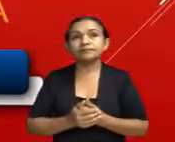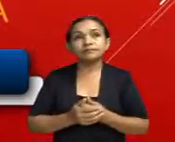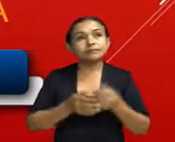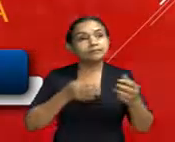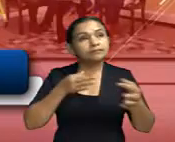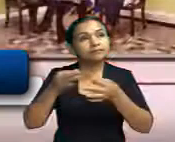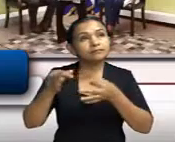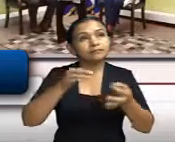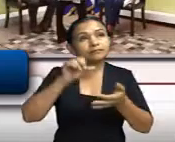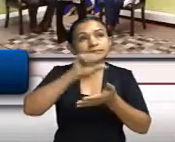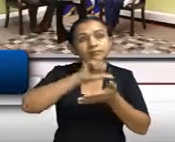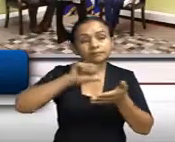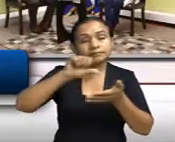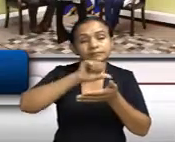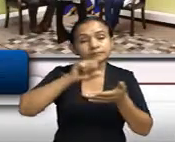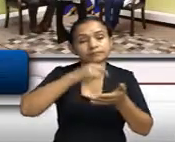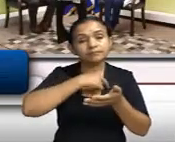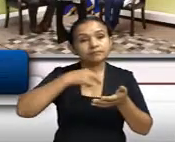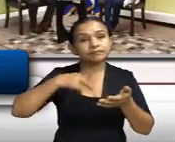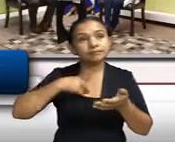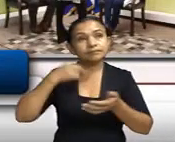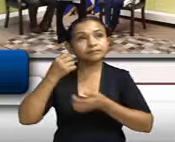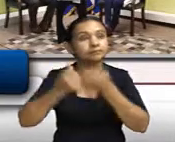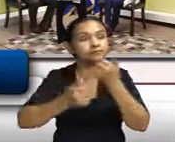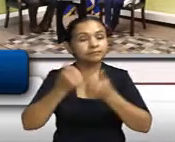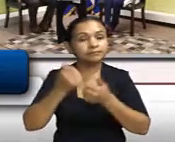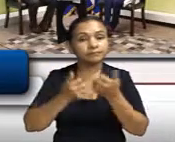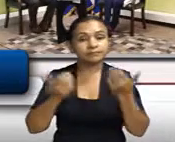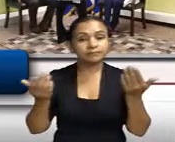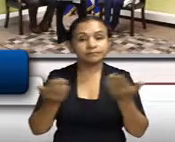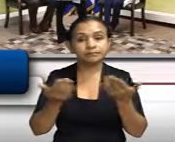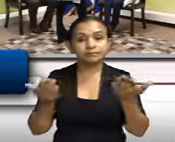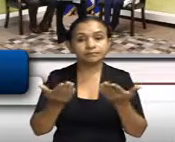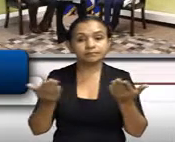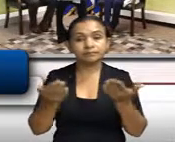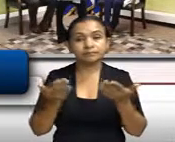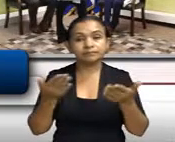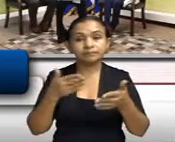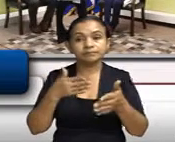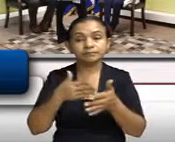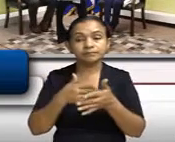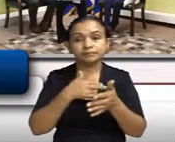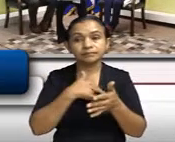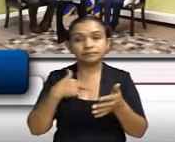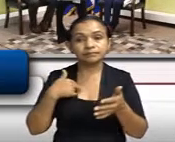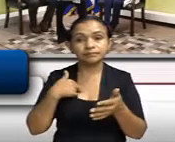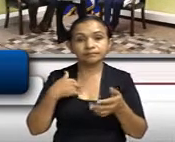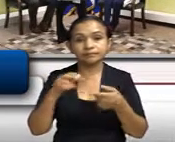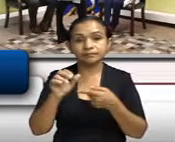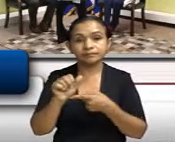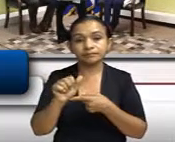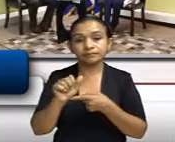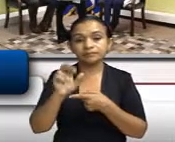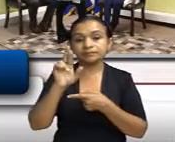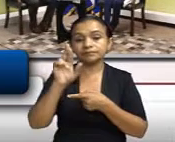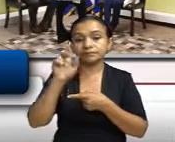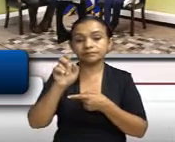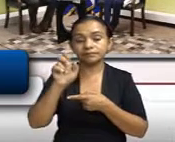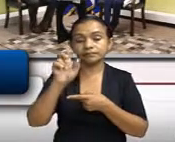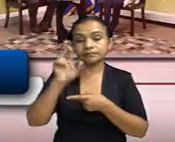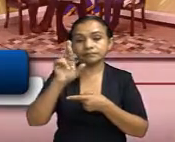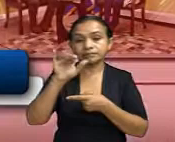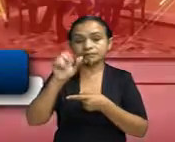era también interfieren en la obstrucción de las arterias coronarias.